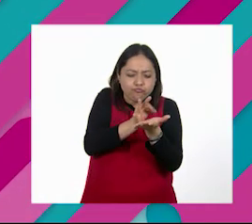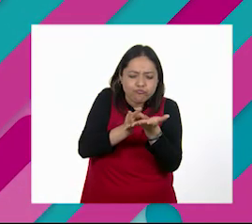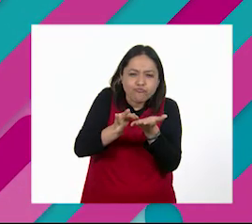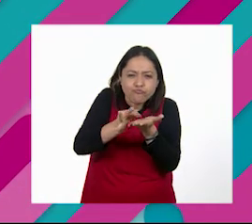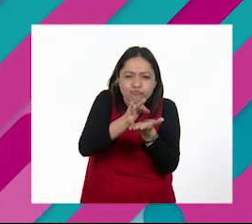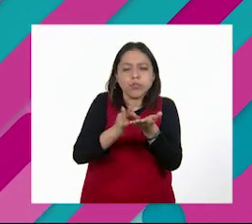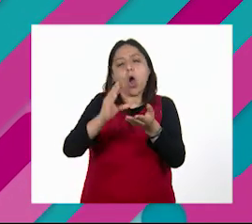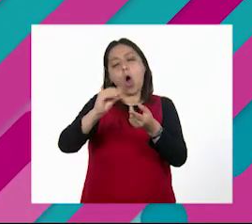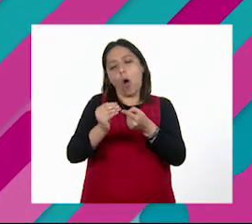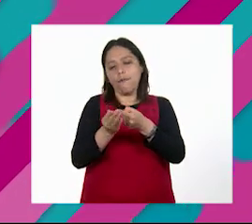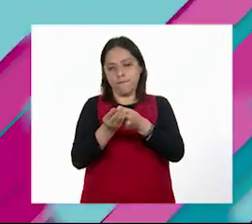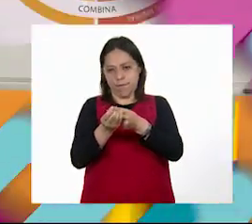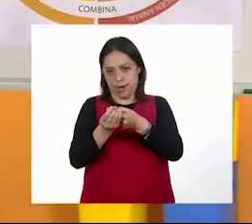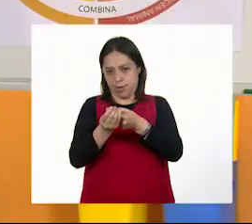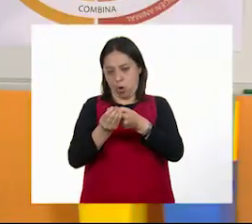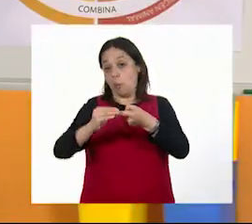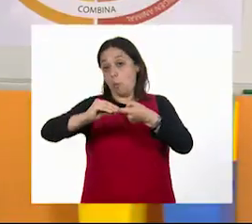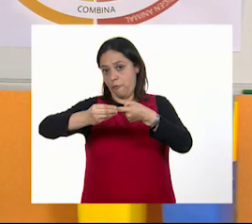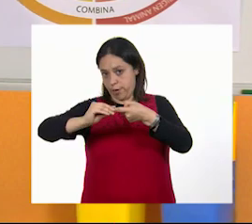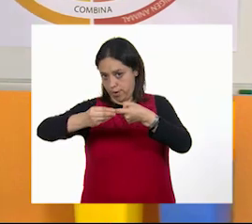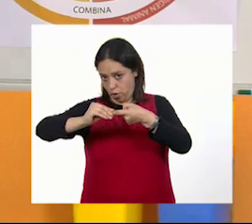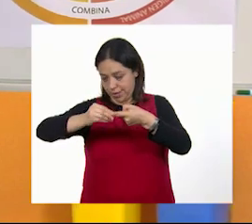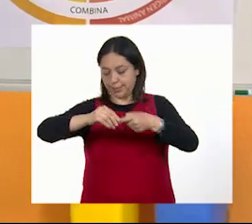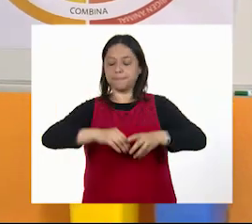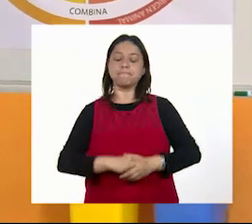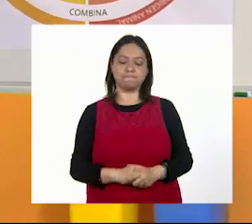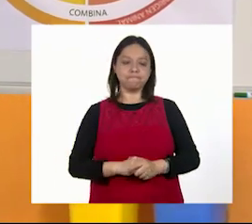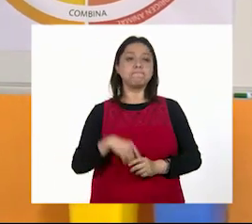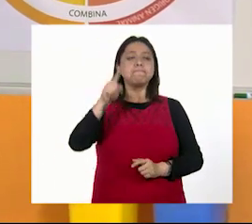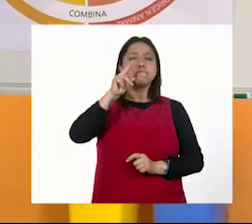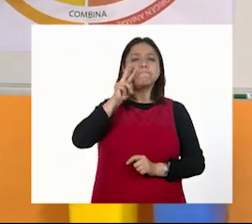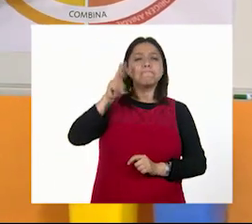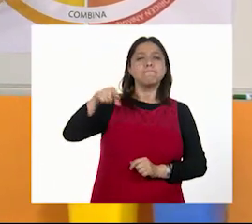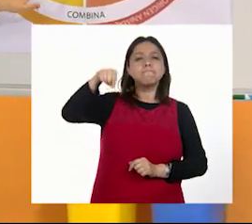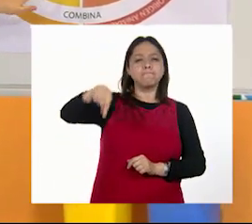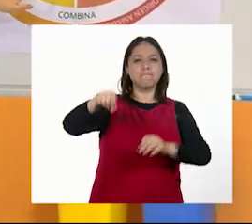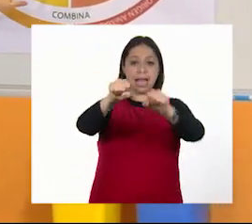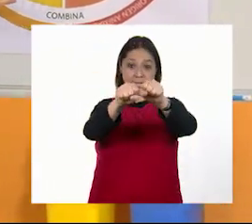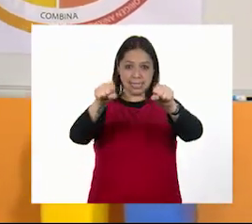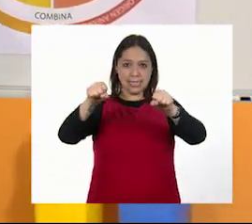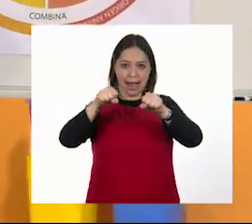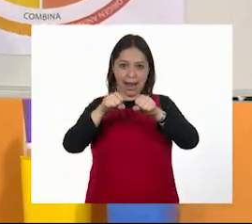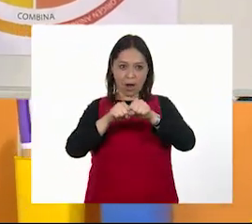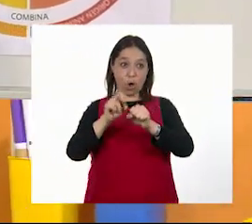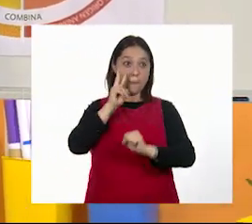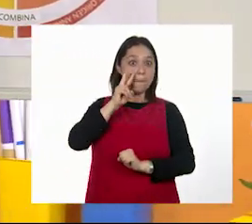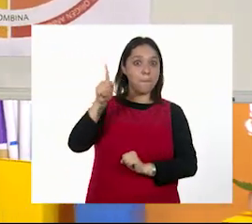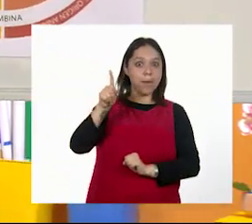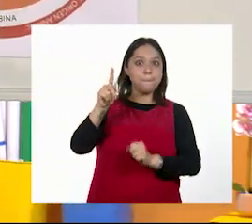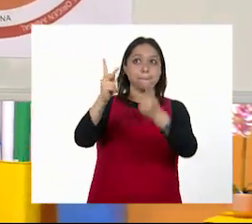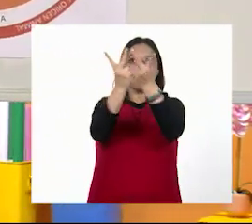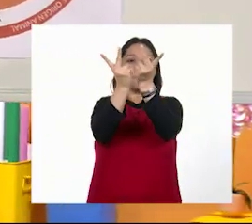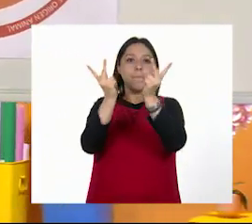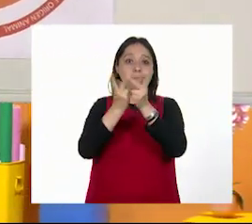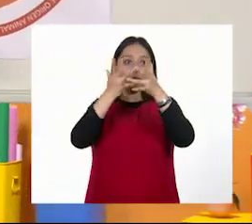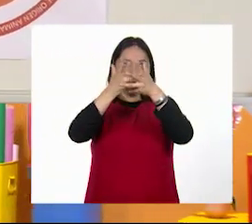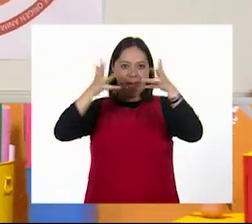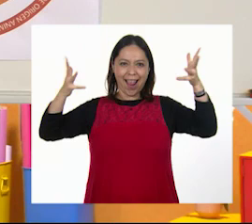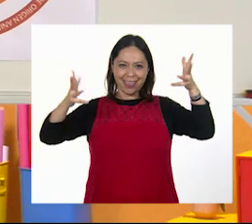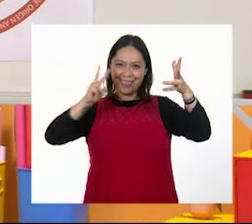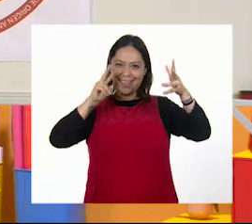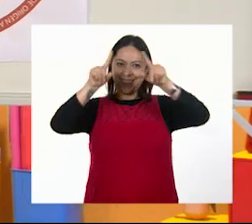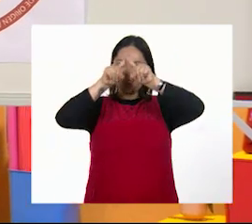Como pueden darse cuenta, aquí en el salón tenemos un plato muy grande, ¿verdad? Sí.